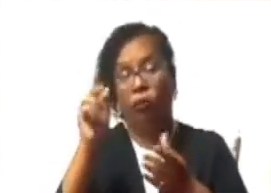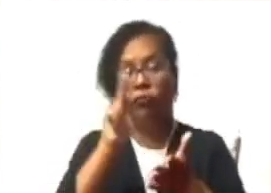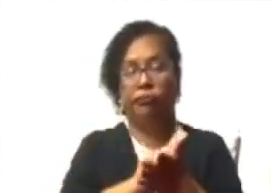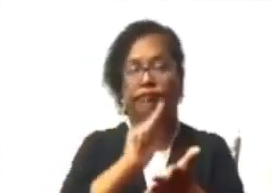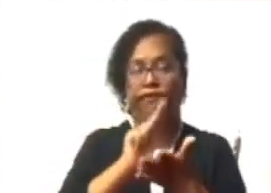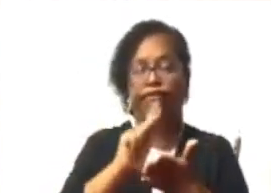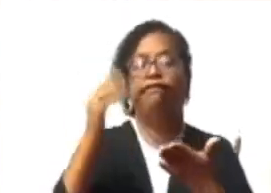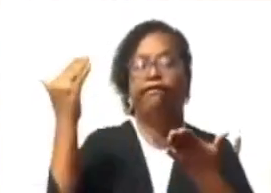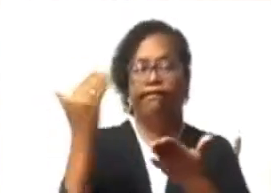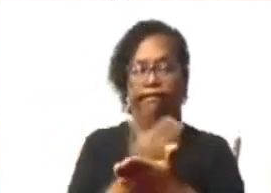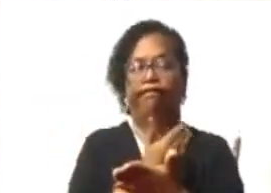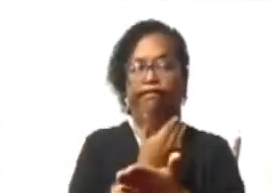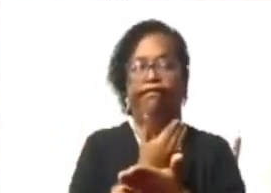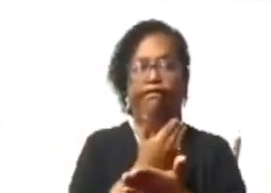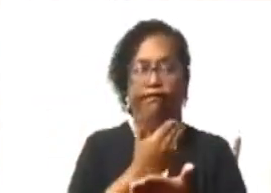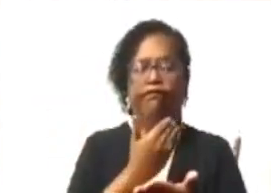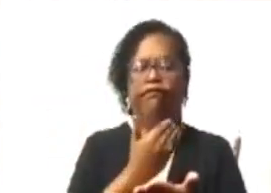presupuesto